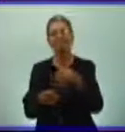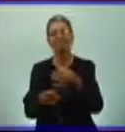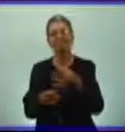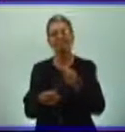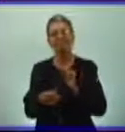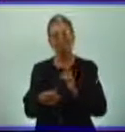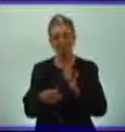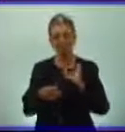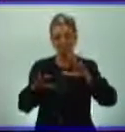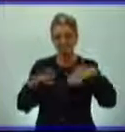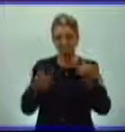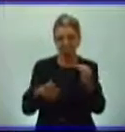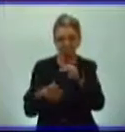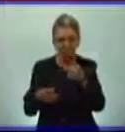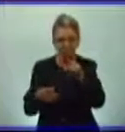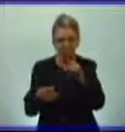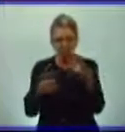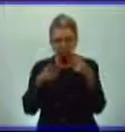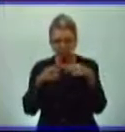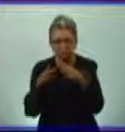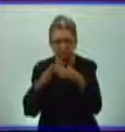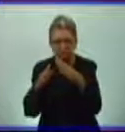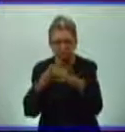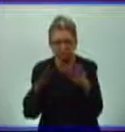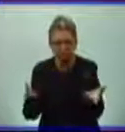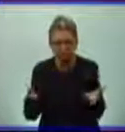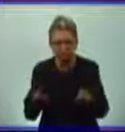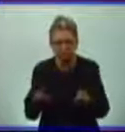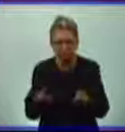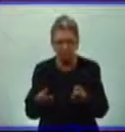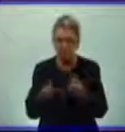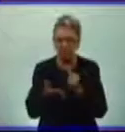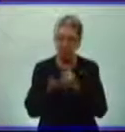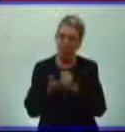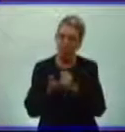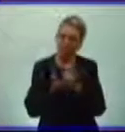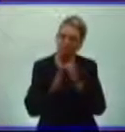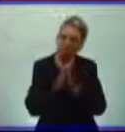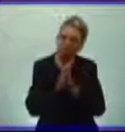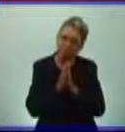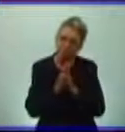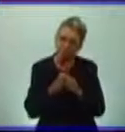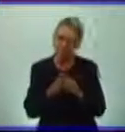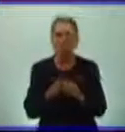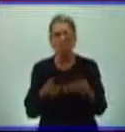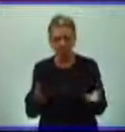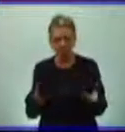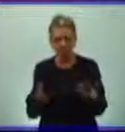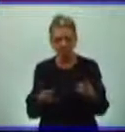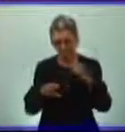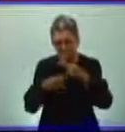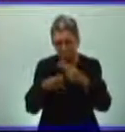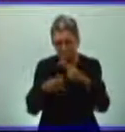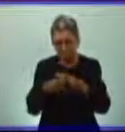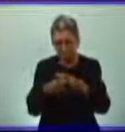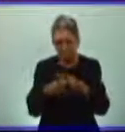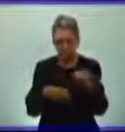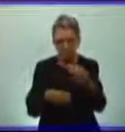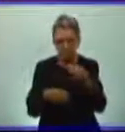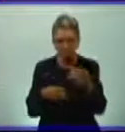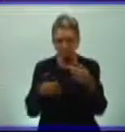en qué municipio viven? Por favor, los familiares que acompañan a los estudiantes, díganle el nombre del municipio donde ellos